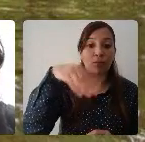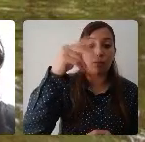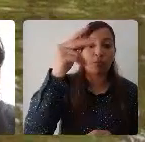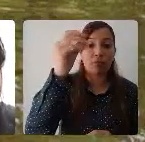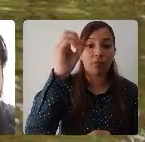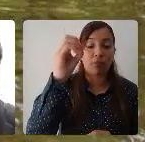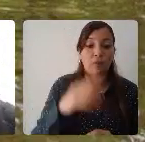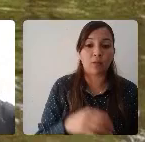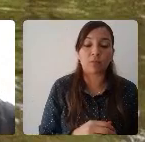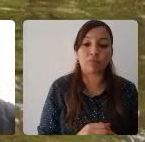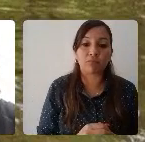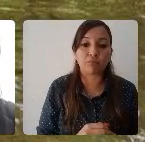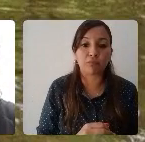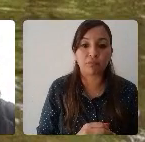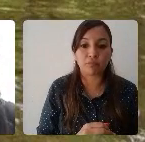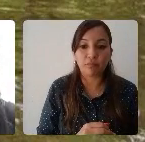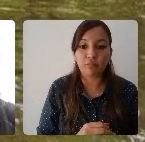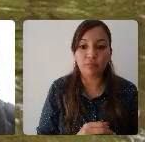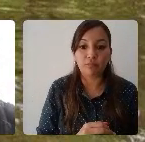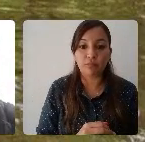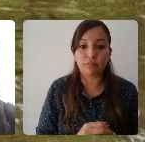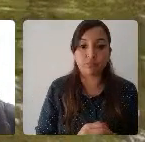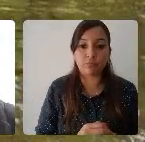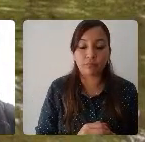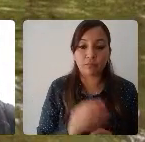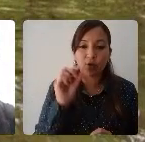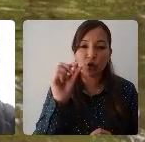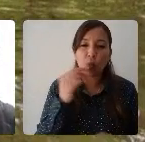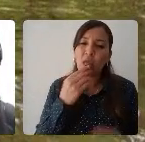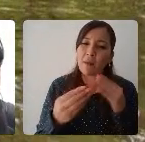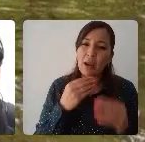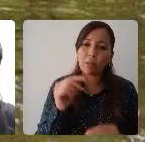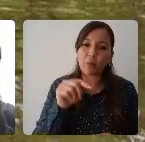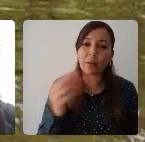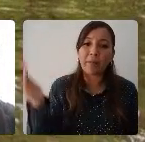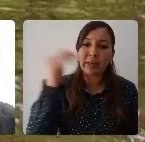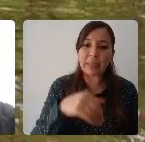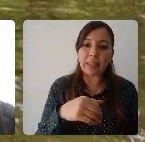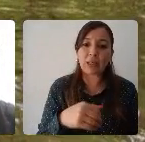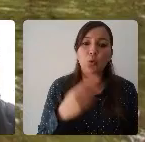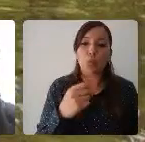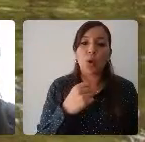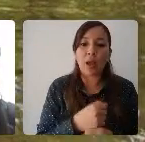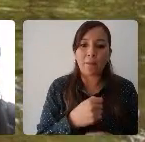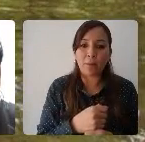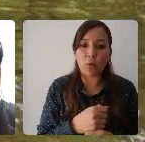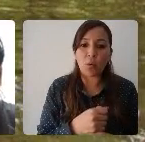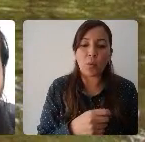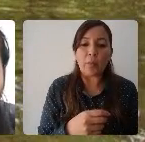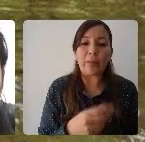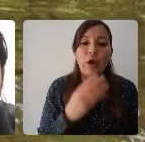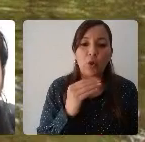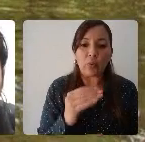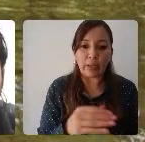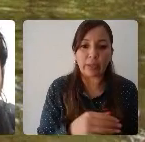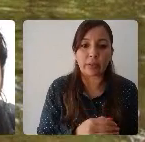que no voy a tocar mucho porque ahorita va a estar nuestro compañero Juancito, que nos va a hablar bastante de este emprendimiento. Pero